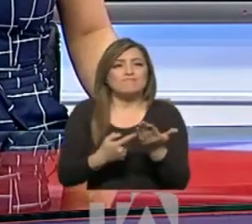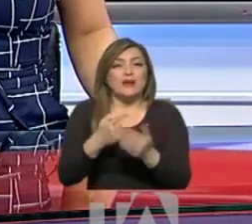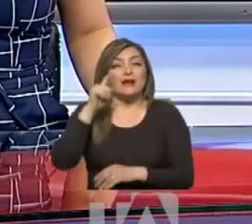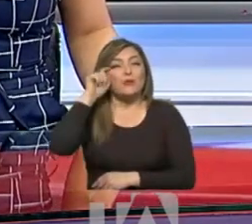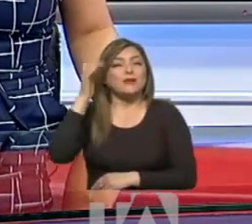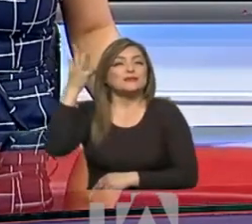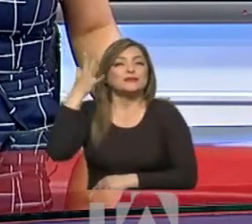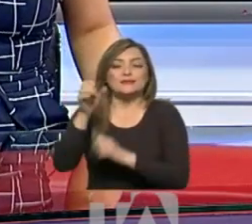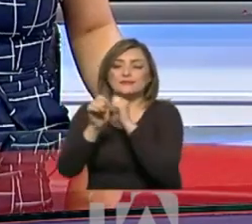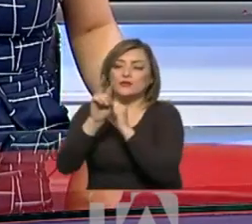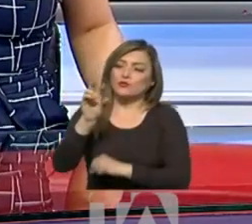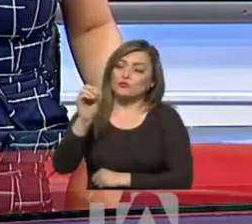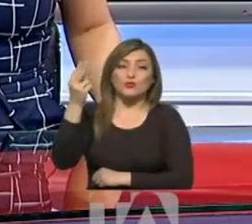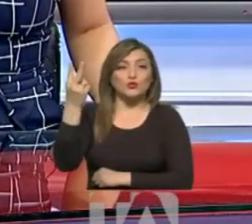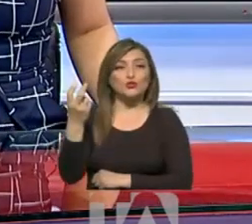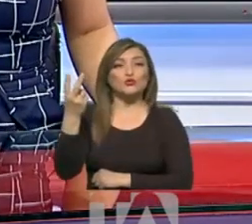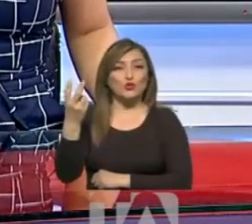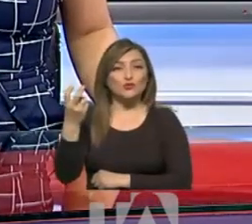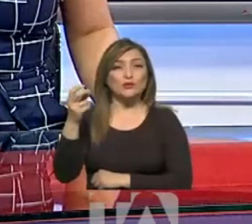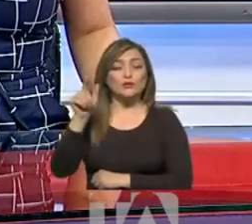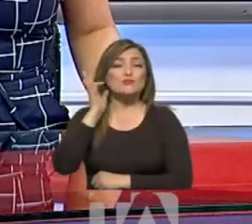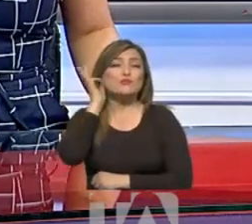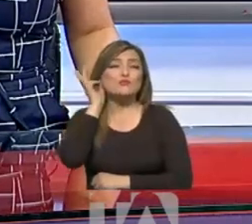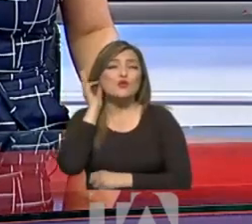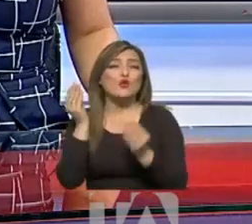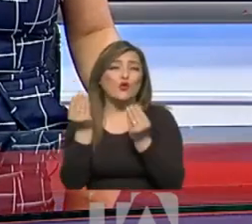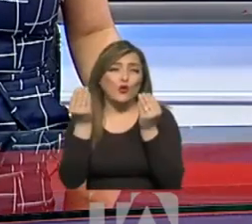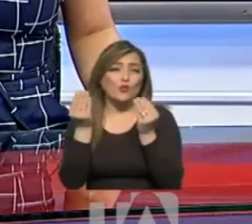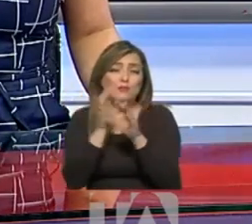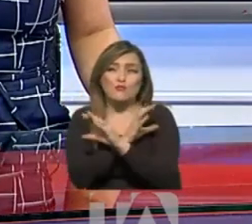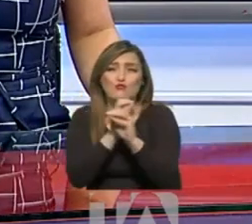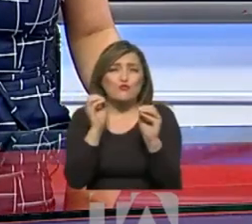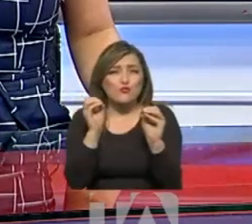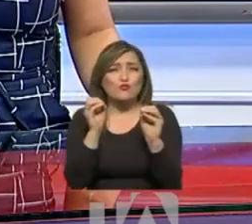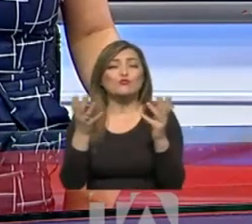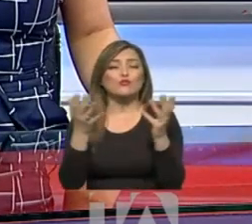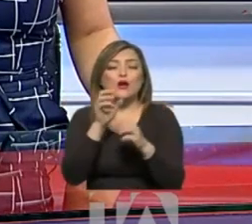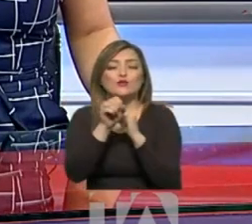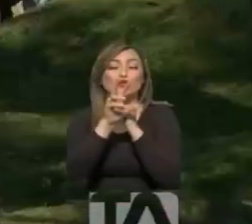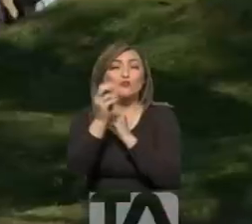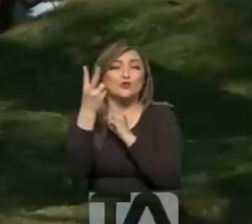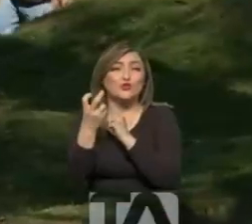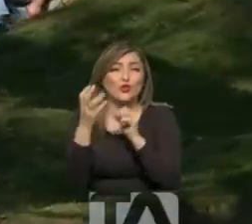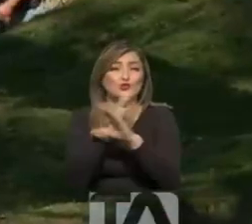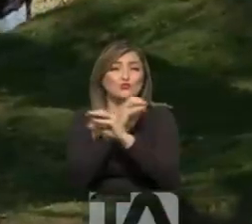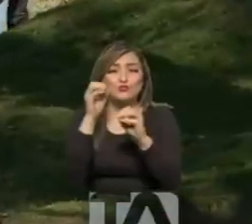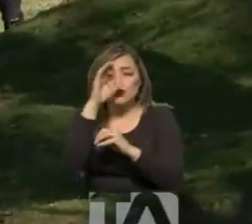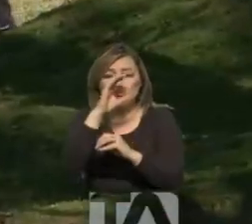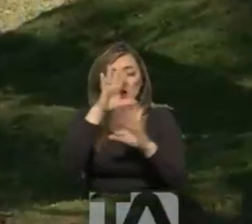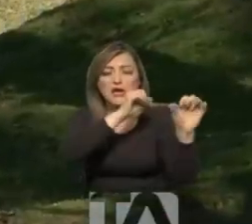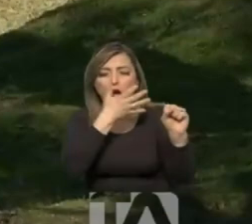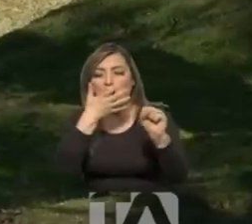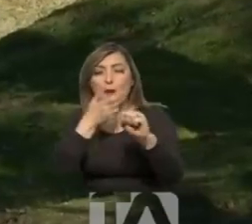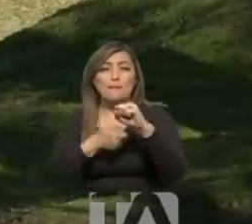Bellavista, en el norte de Quito, de los restos de Juliana Campoverde, joven desaparecida en 2012.